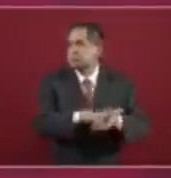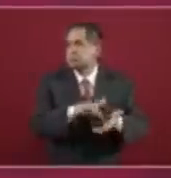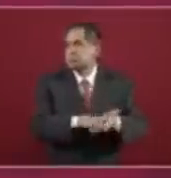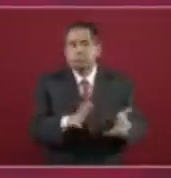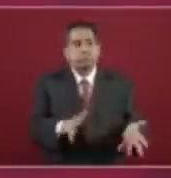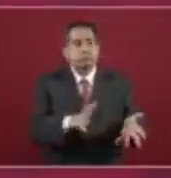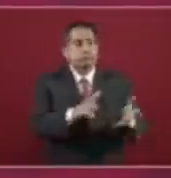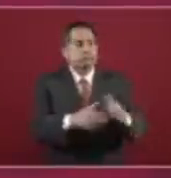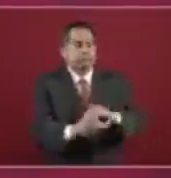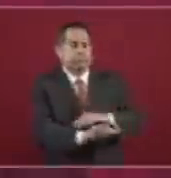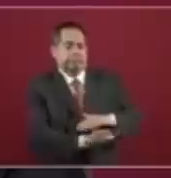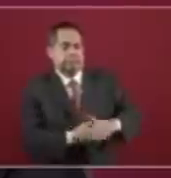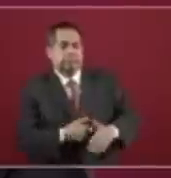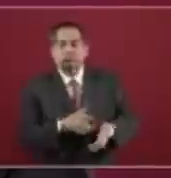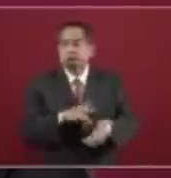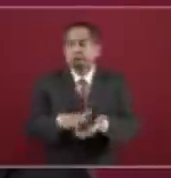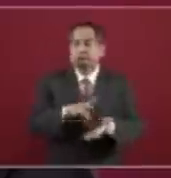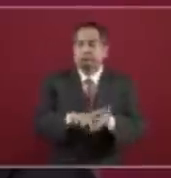causas,